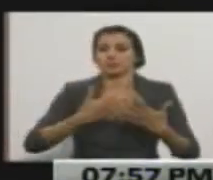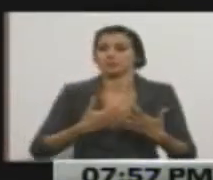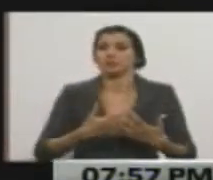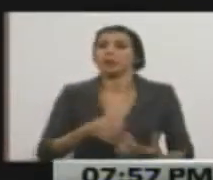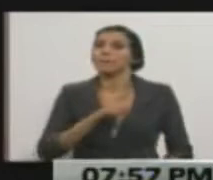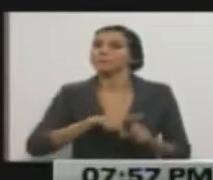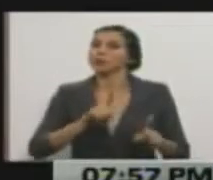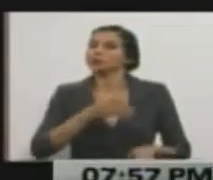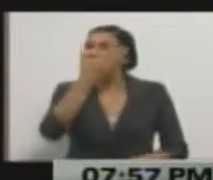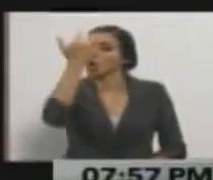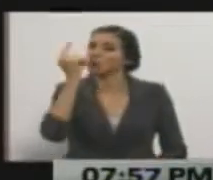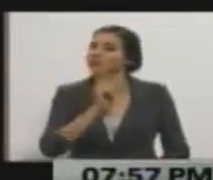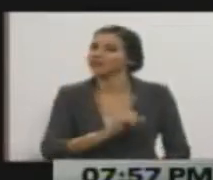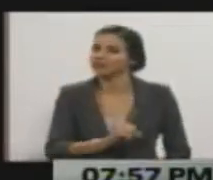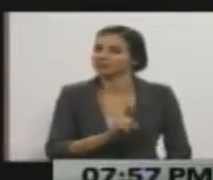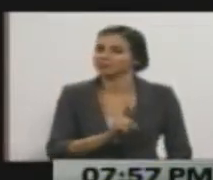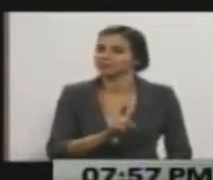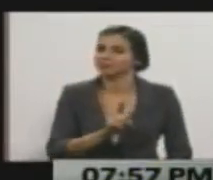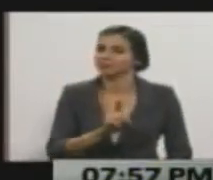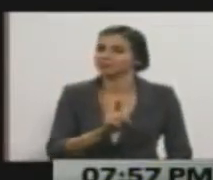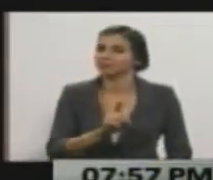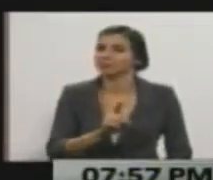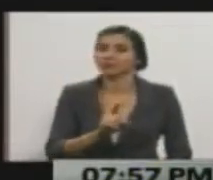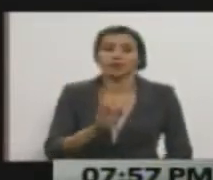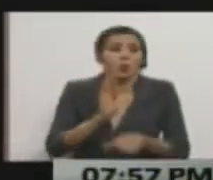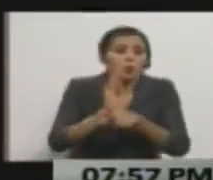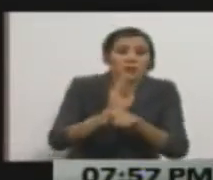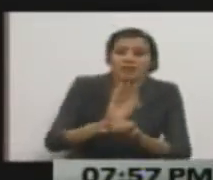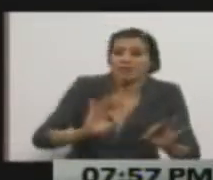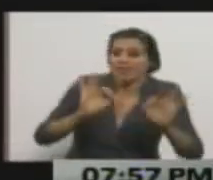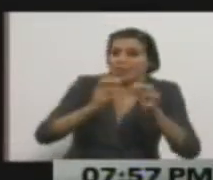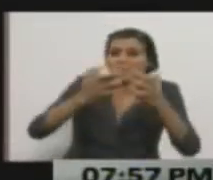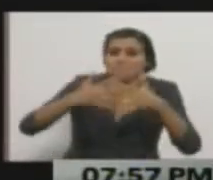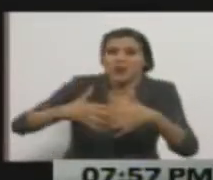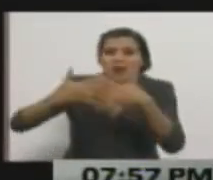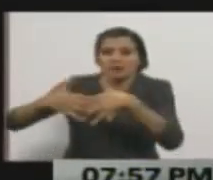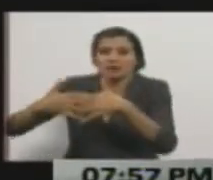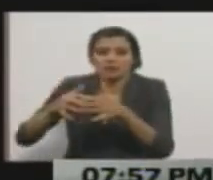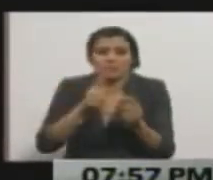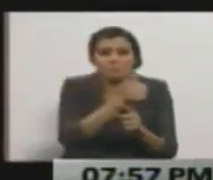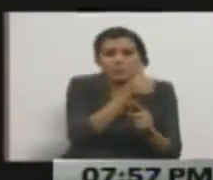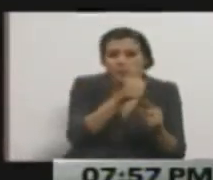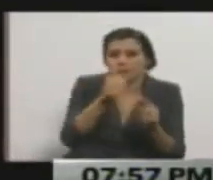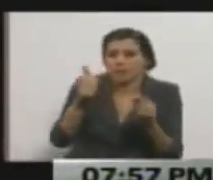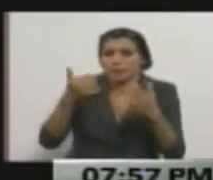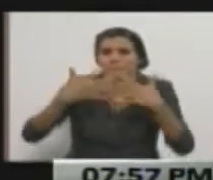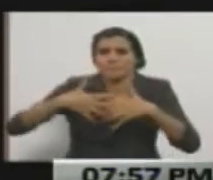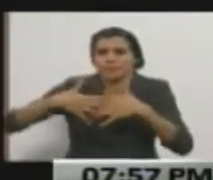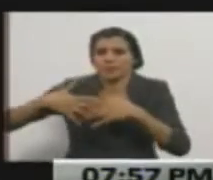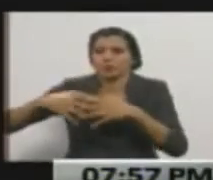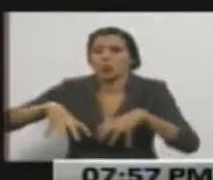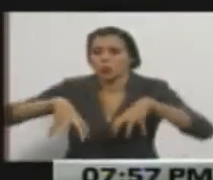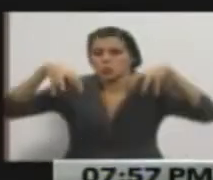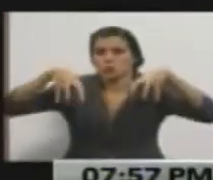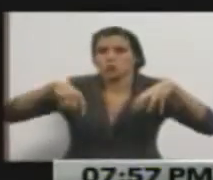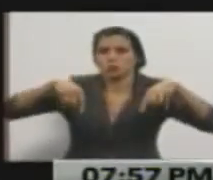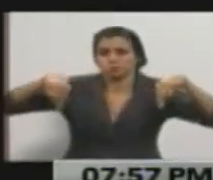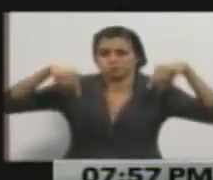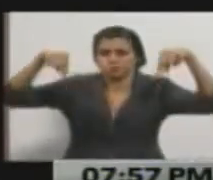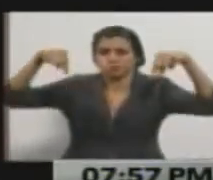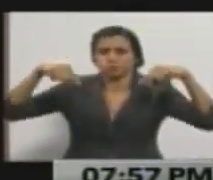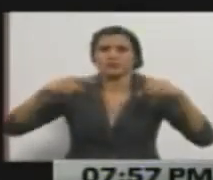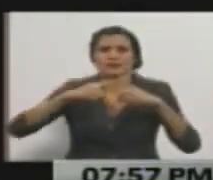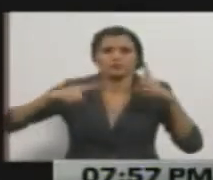comillas, el mantenimiento de los equipos. Estos no han recibido el mantenimiento adecuado y esto ha provocado una serie de